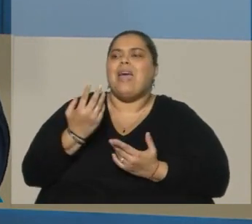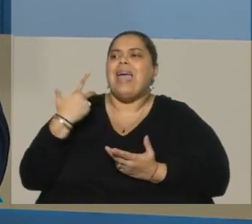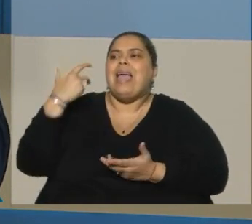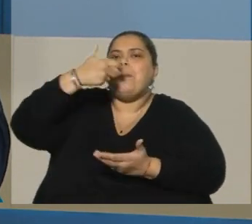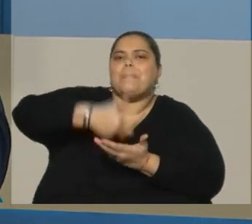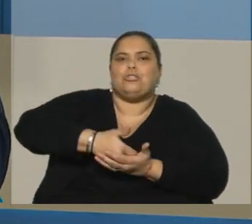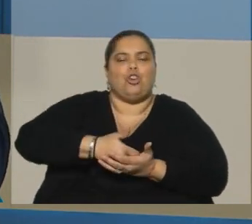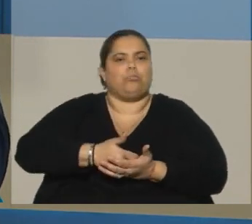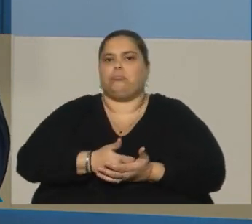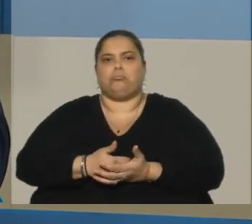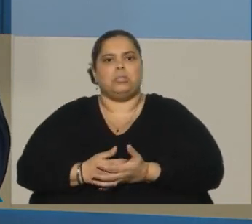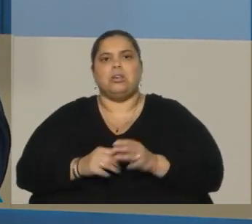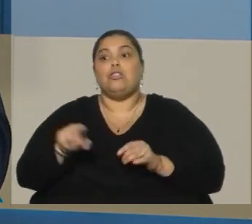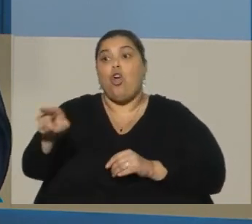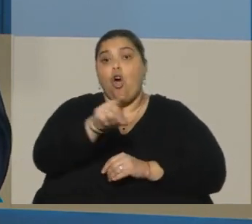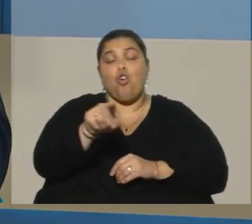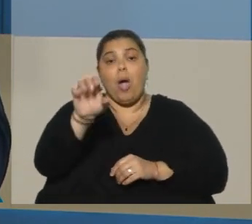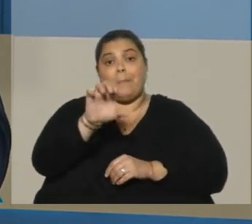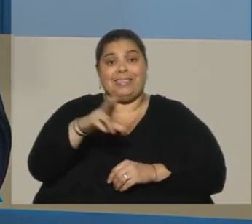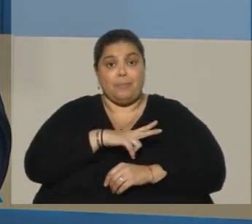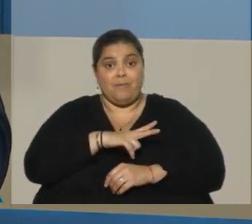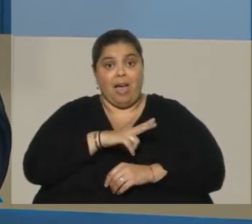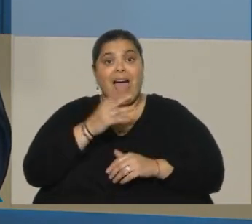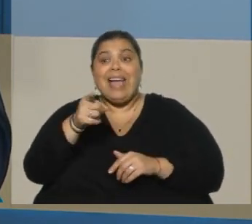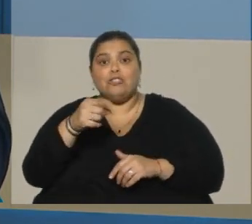lo propone el oferente. ¿Y por qué?